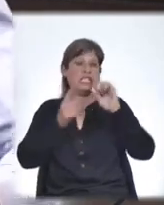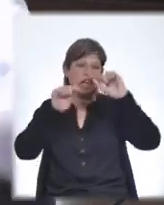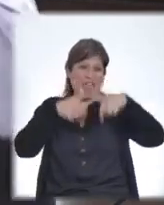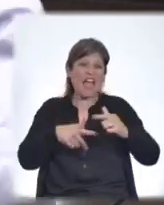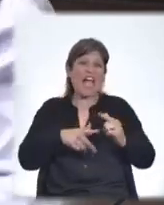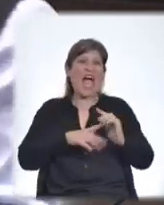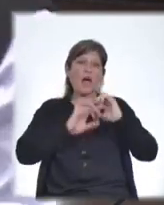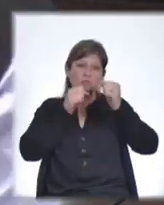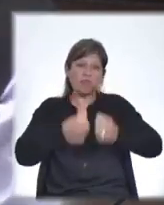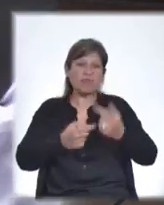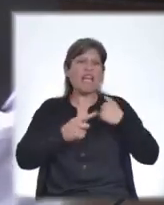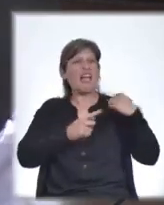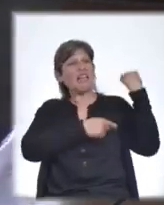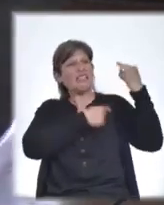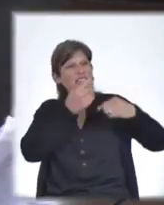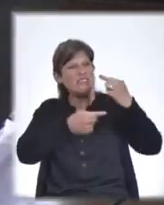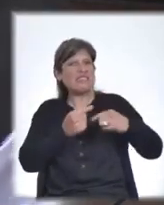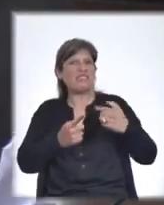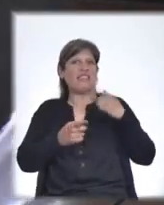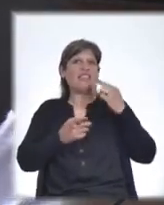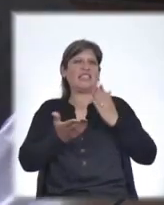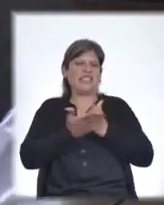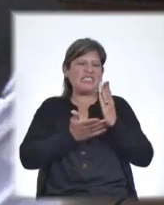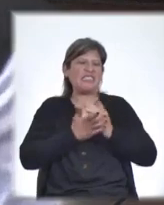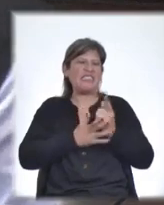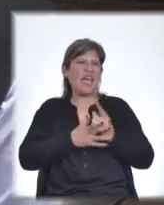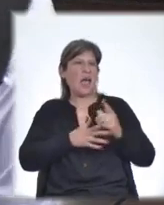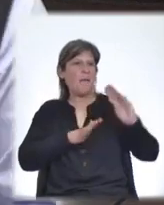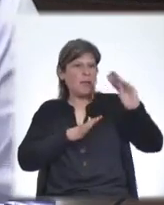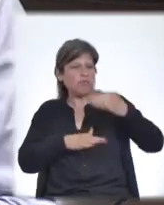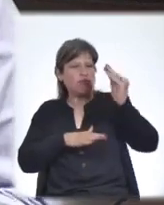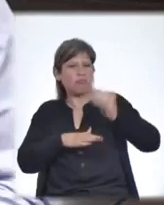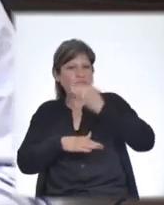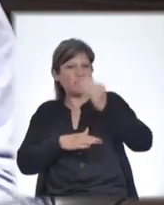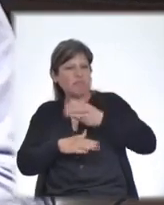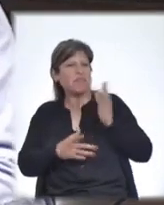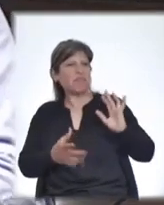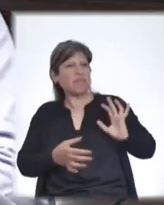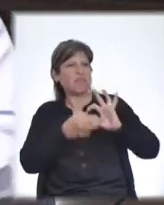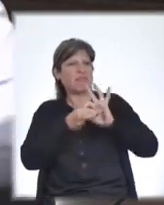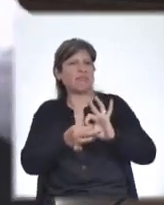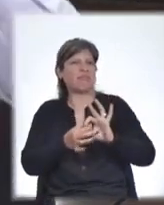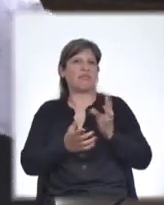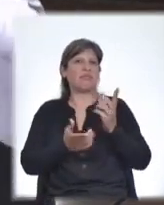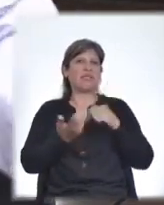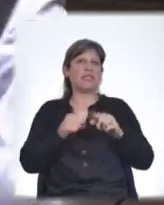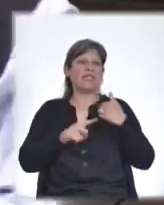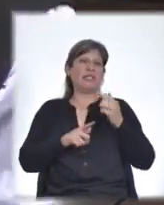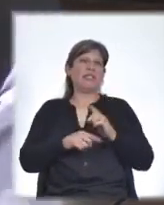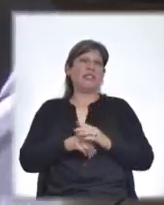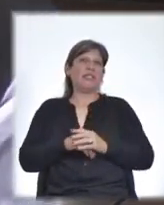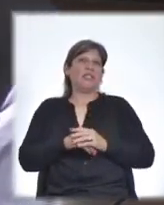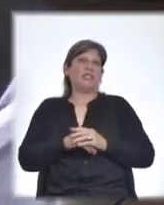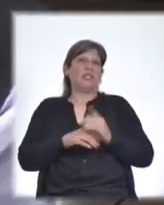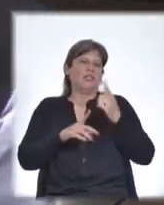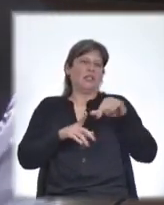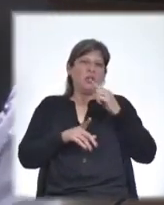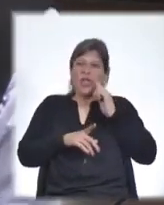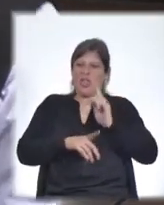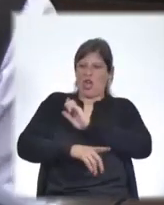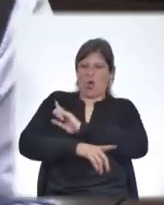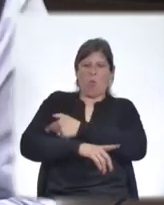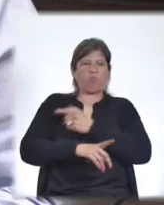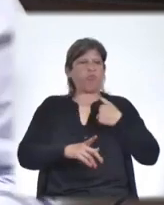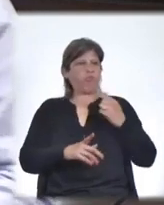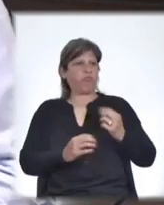Uruguay de largo tiempo que viene siendo derrotada y llevada como furgón de cola de los enormes y portentosos